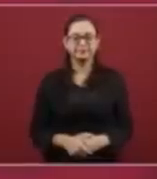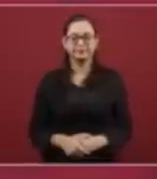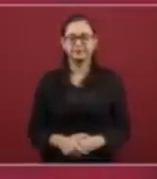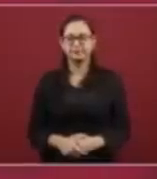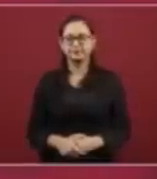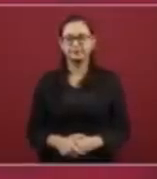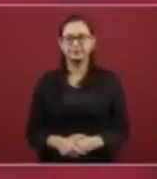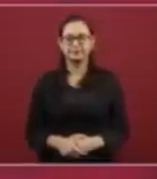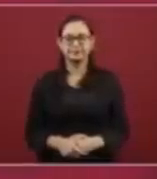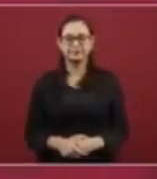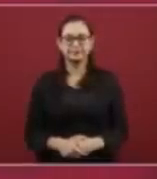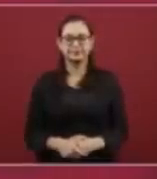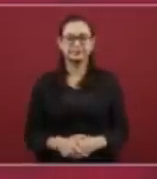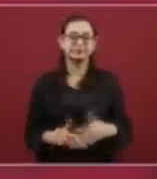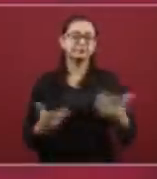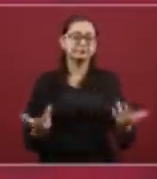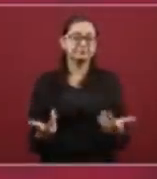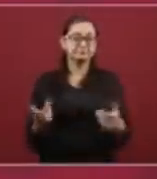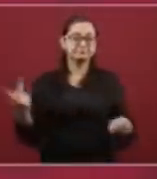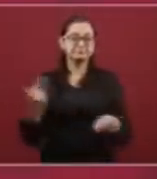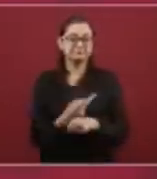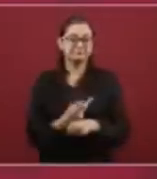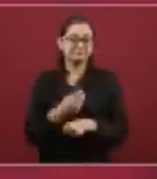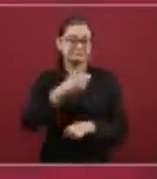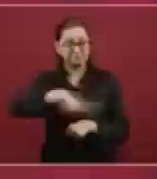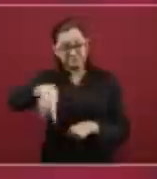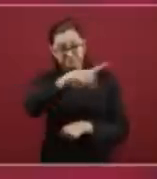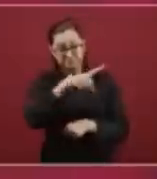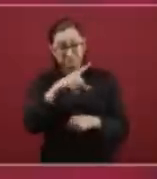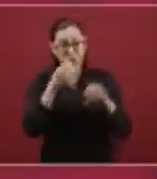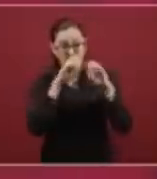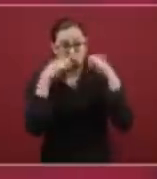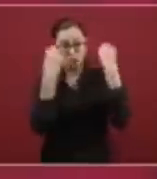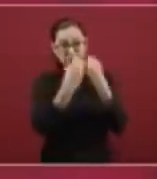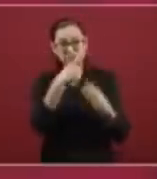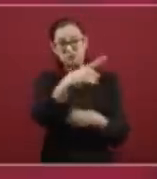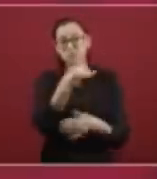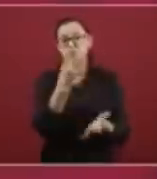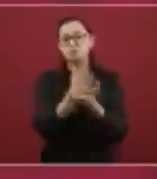figuras decorativas, por decirlo menos,